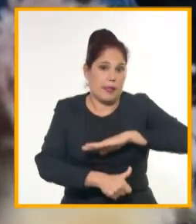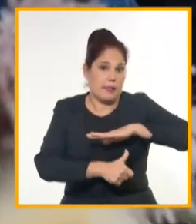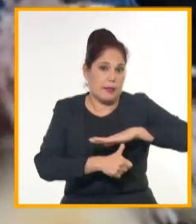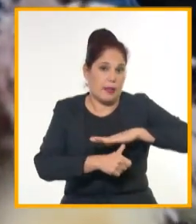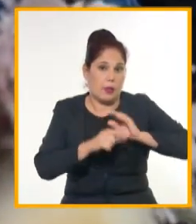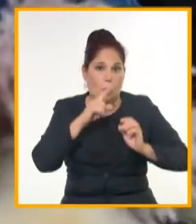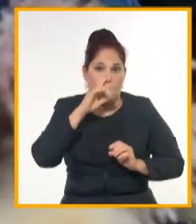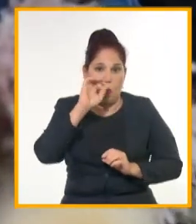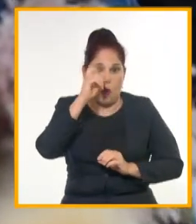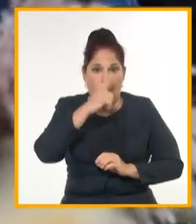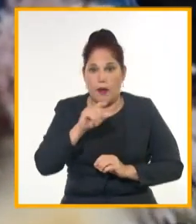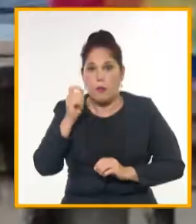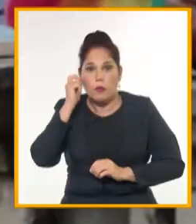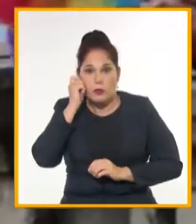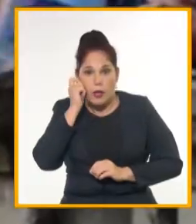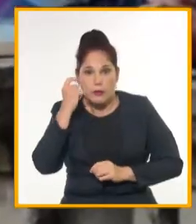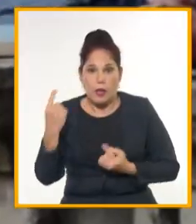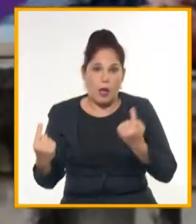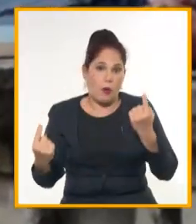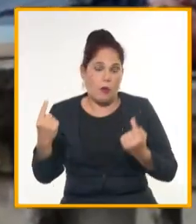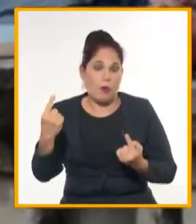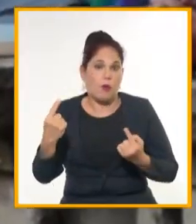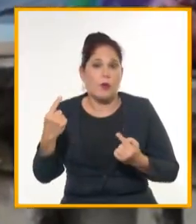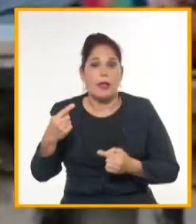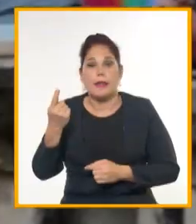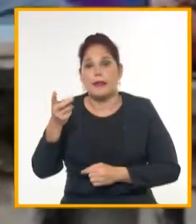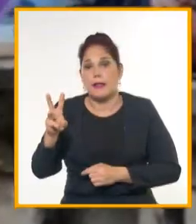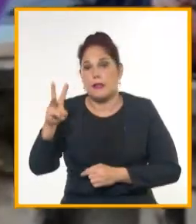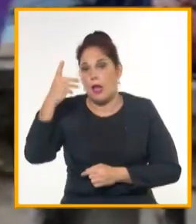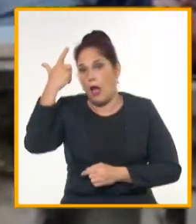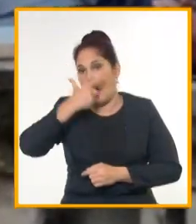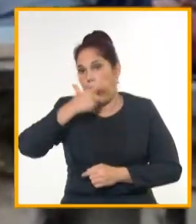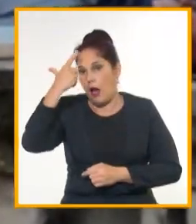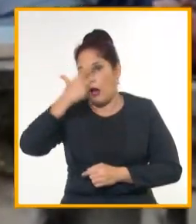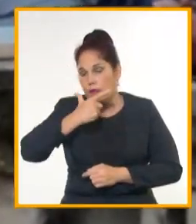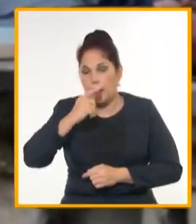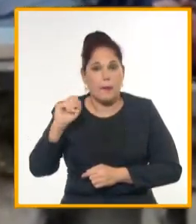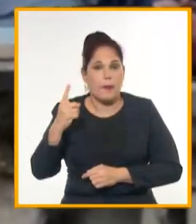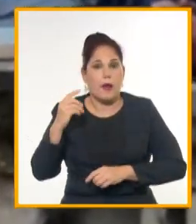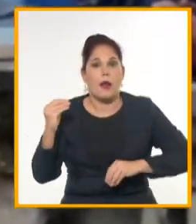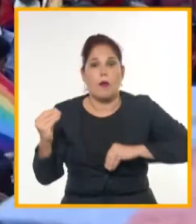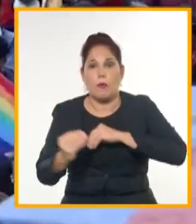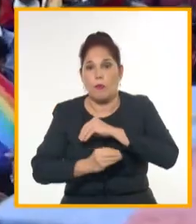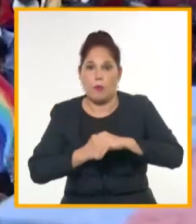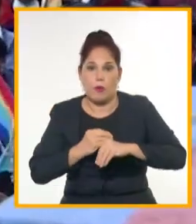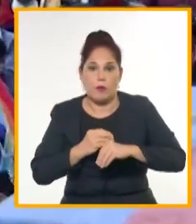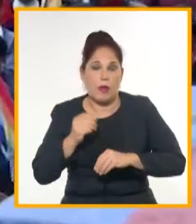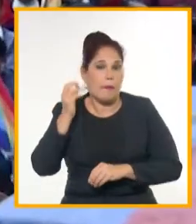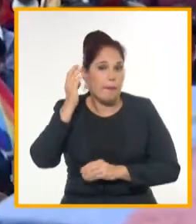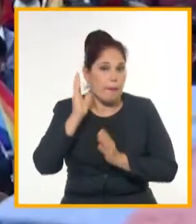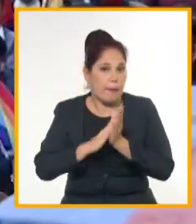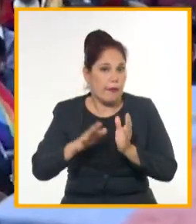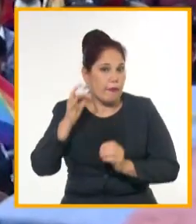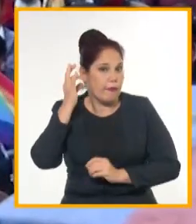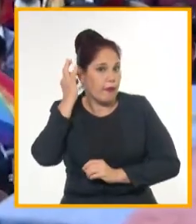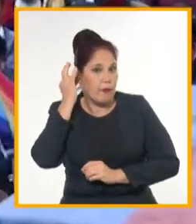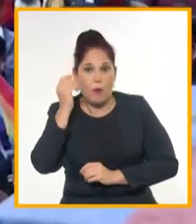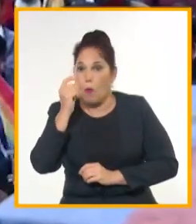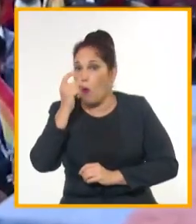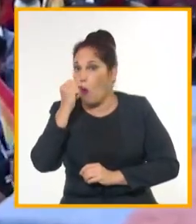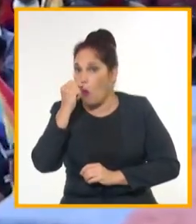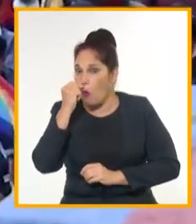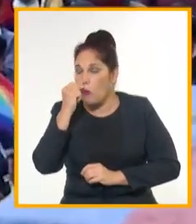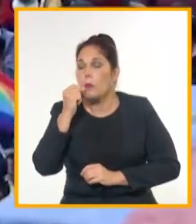Noboa y González se realizará el 13 de abril, tras una primera vuelta en febrero en la que el mandatario obtuvo